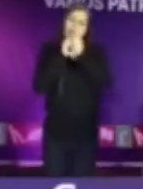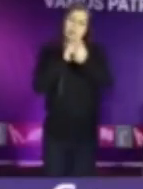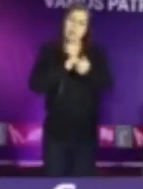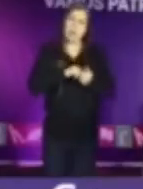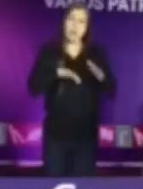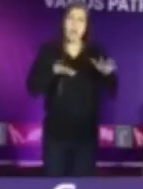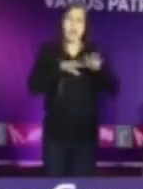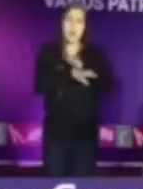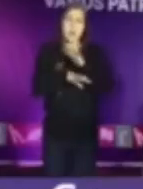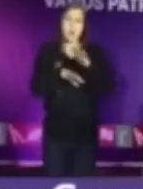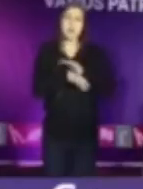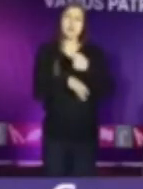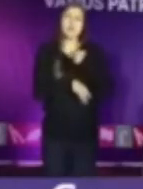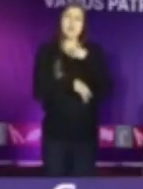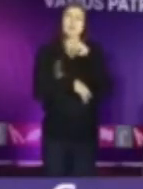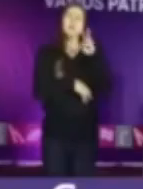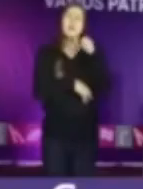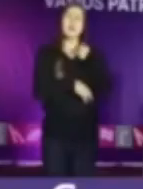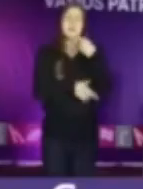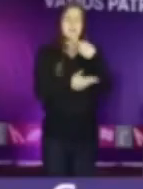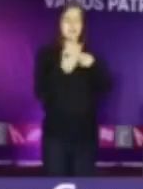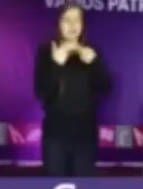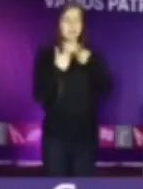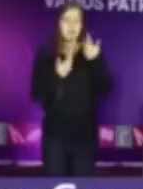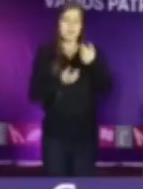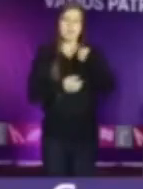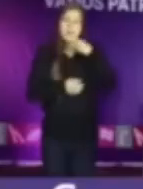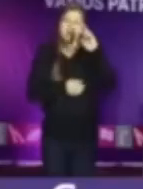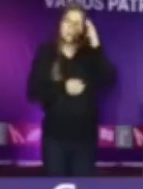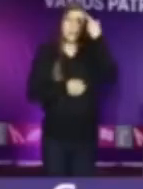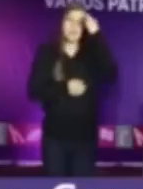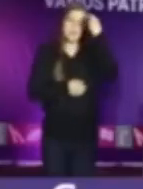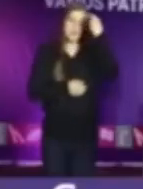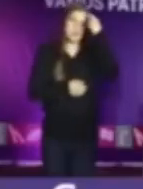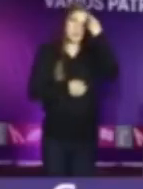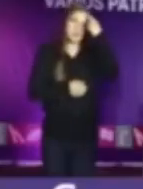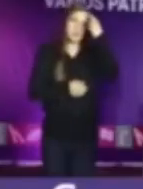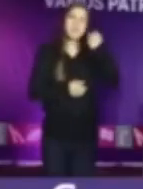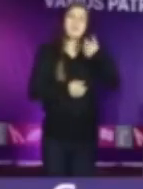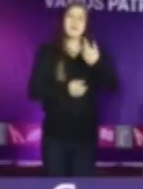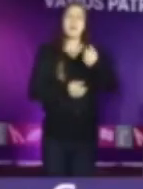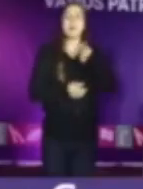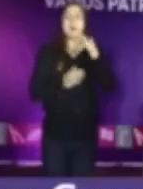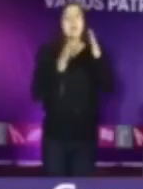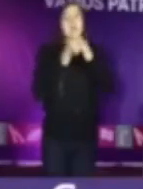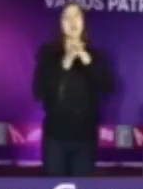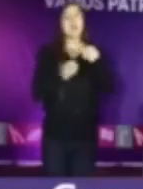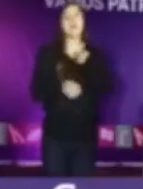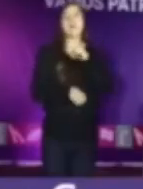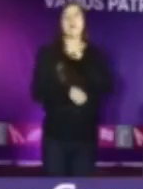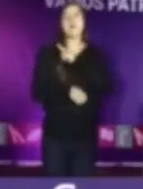yo, recién regresé, y me acuerdo que meditaba en la soledad de mi casa y decía,